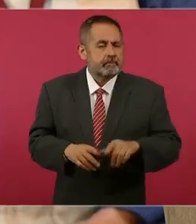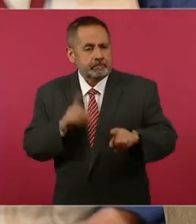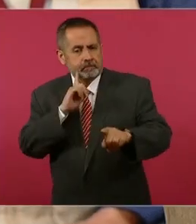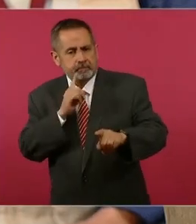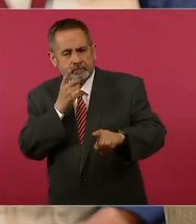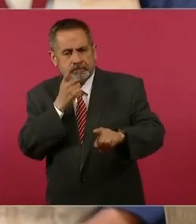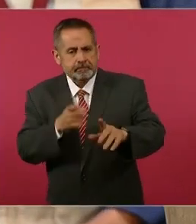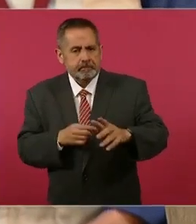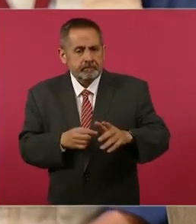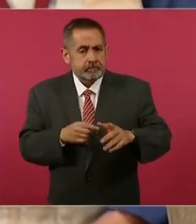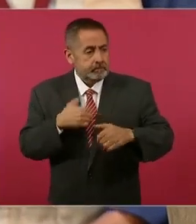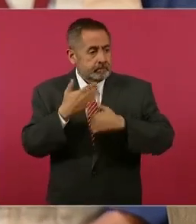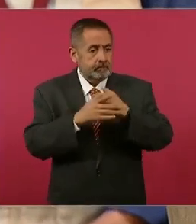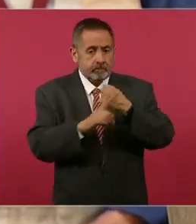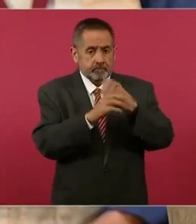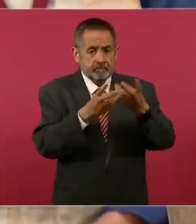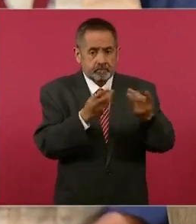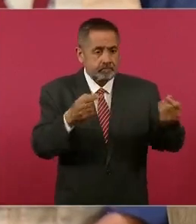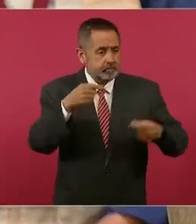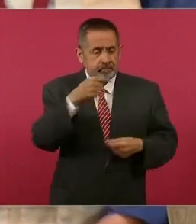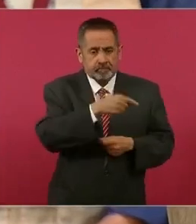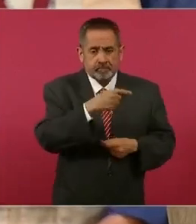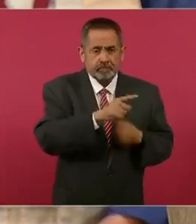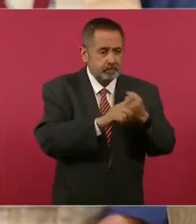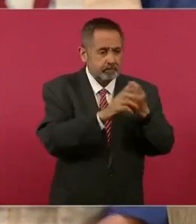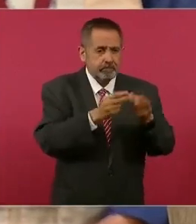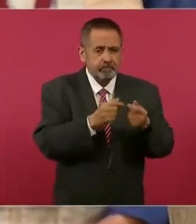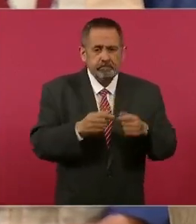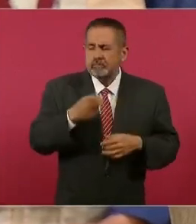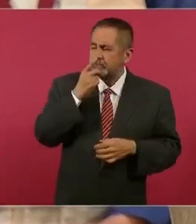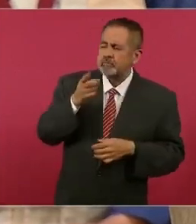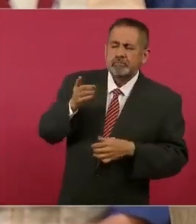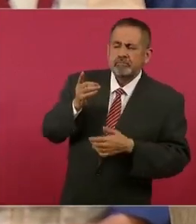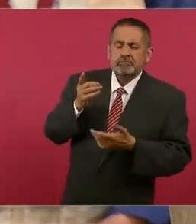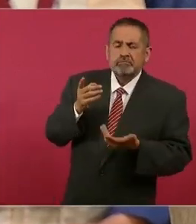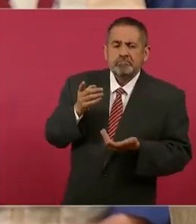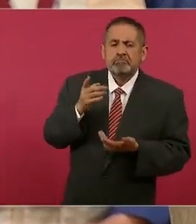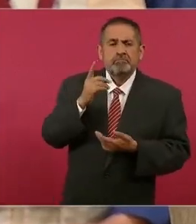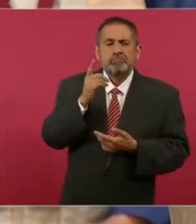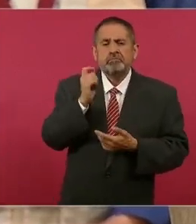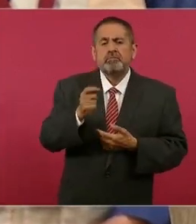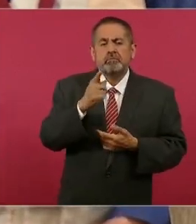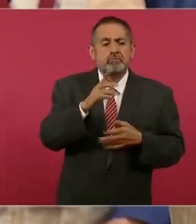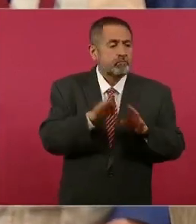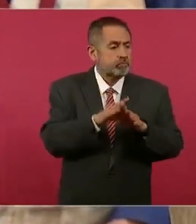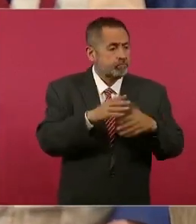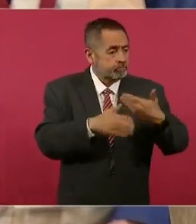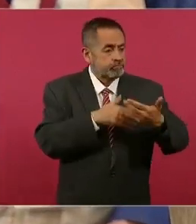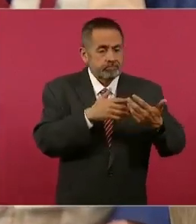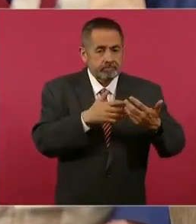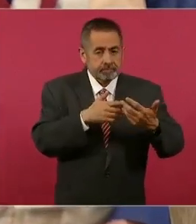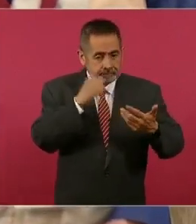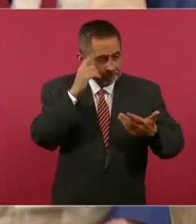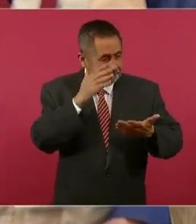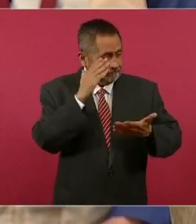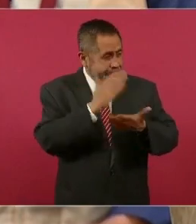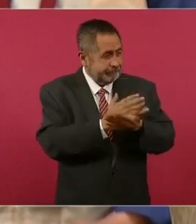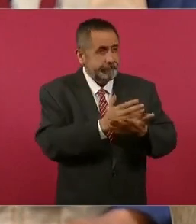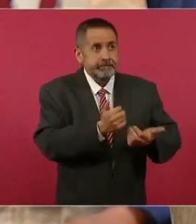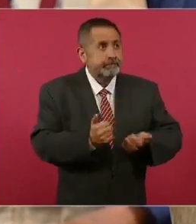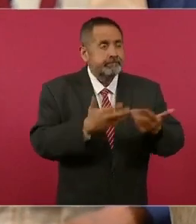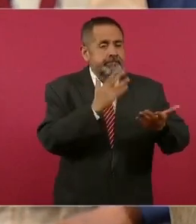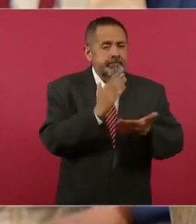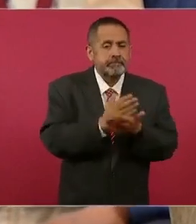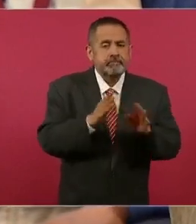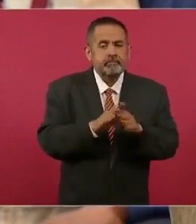va a solucionar el tema de la salmuera, porque ellos dicen que la única forma que podía parar la operación en Exportadora de